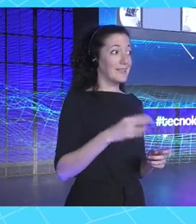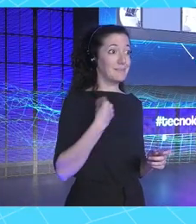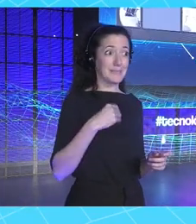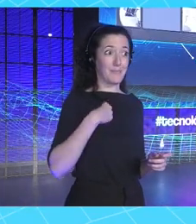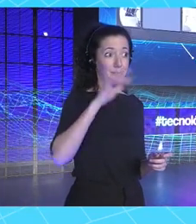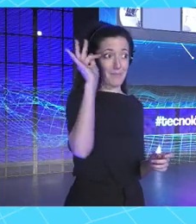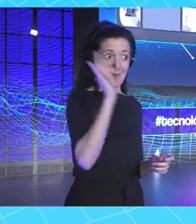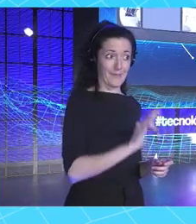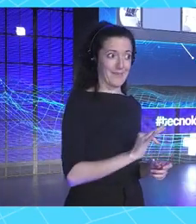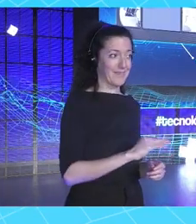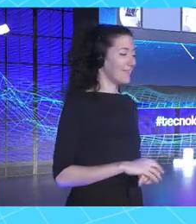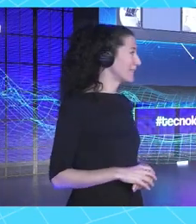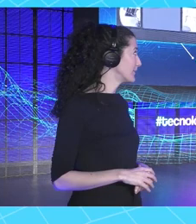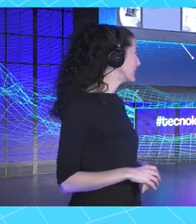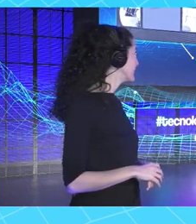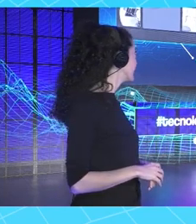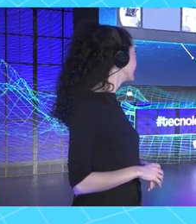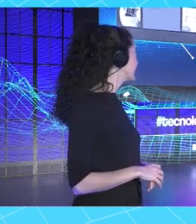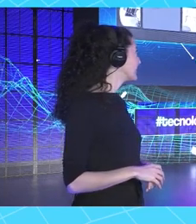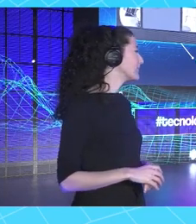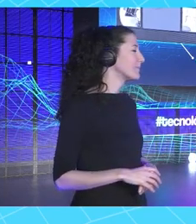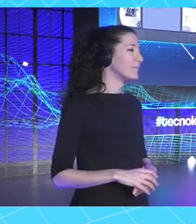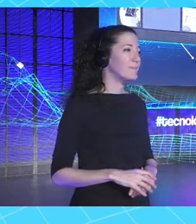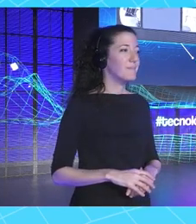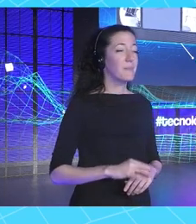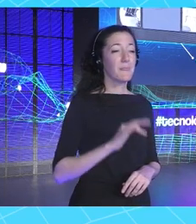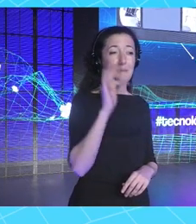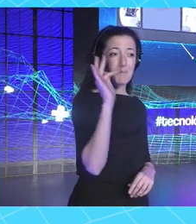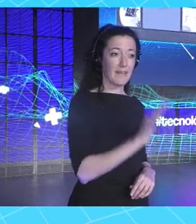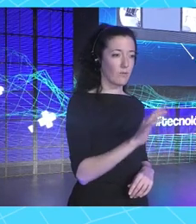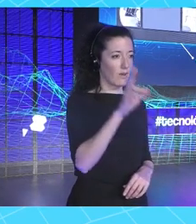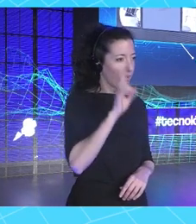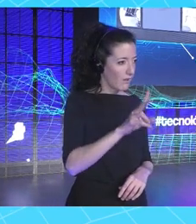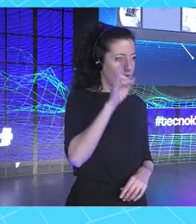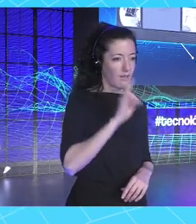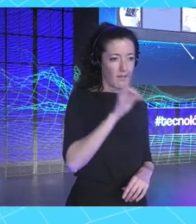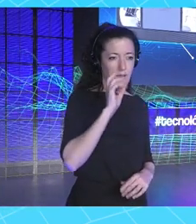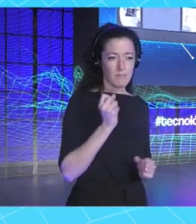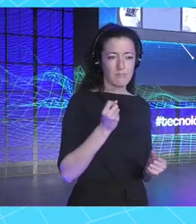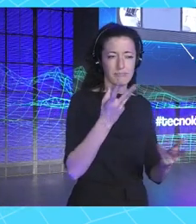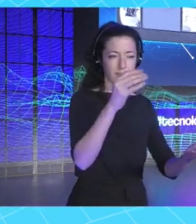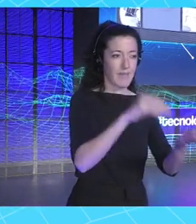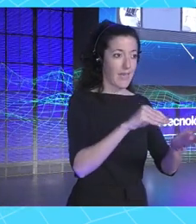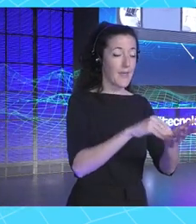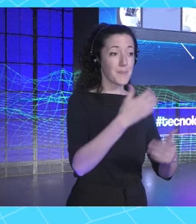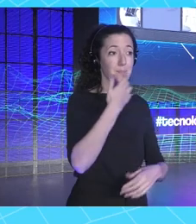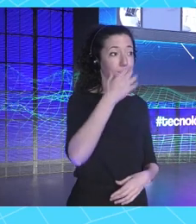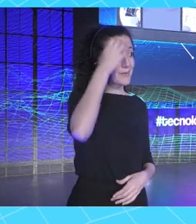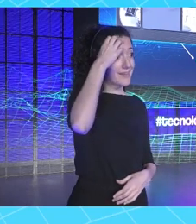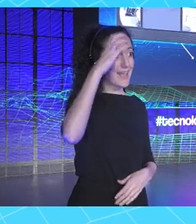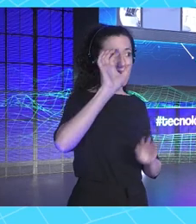películas las películas también las quemábamos yo he visto 356 millones de veces El rey león